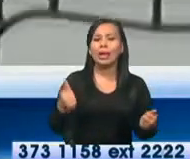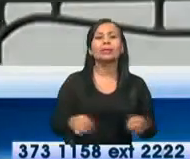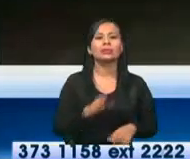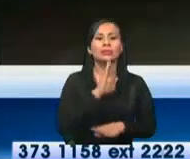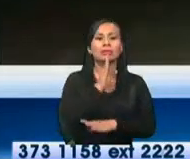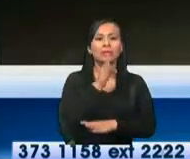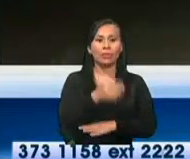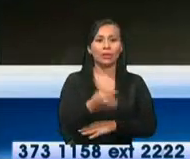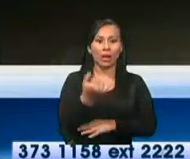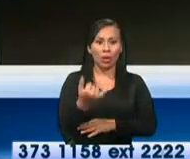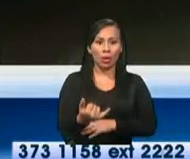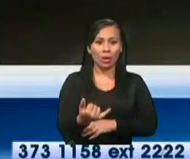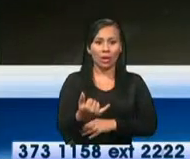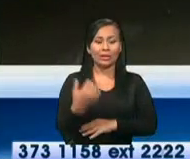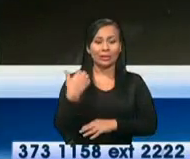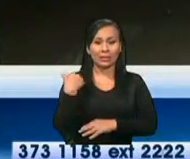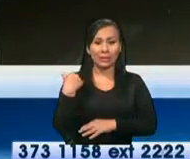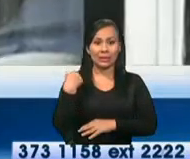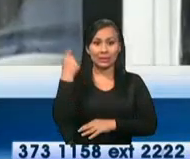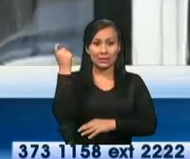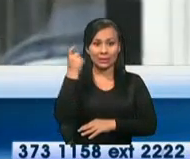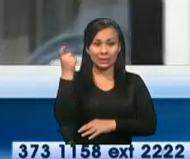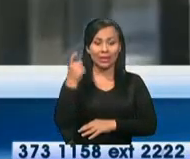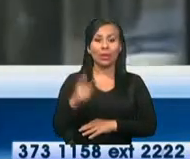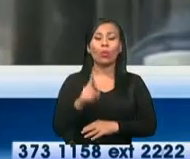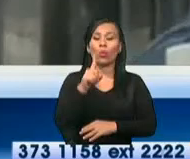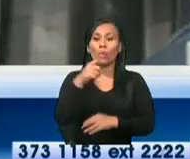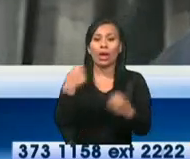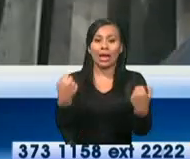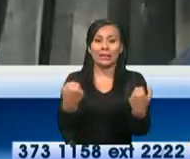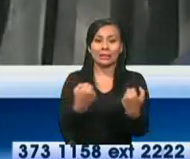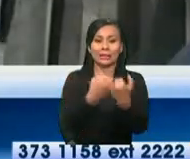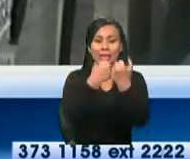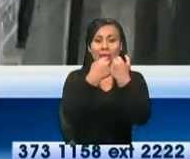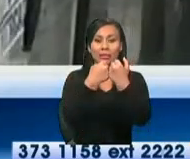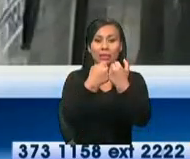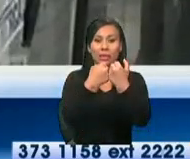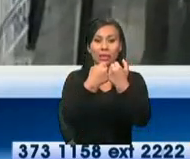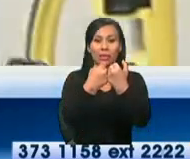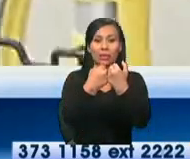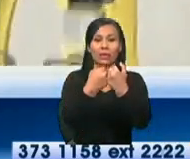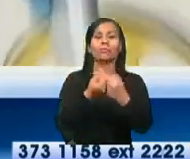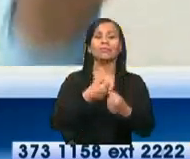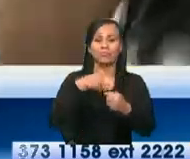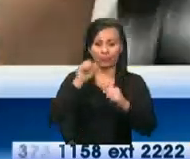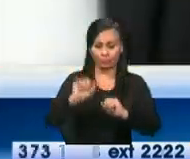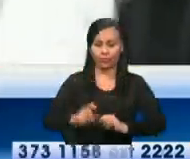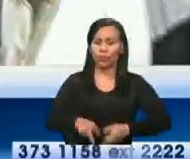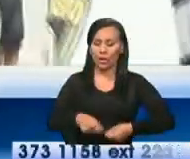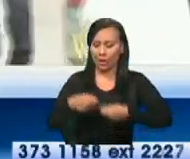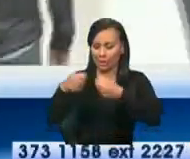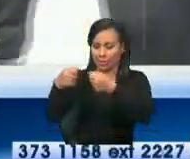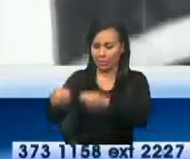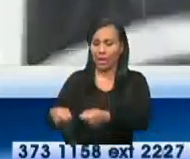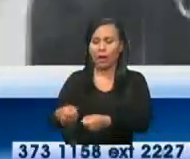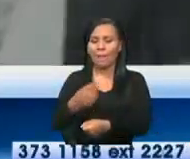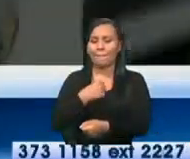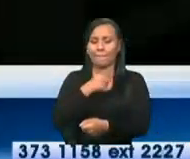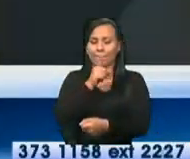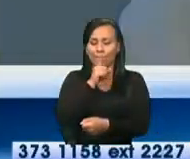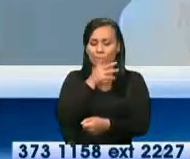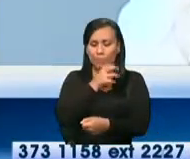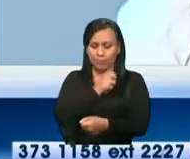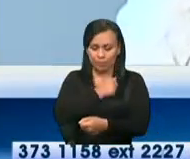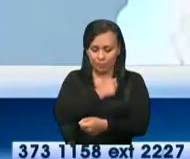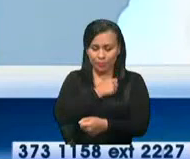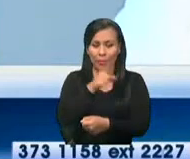Simplemente en el momento que se suscita, como usted bien lo dice, un accidente de tránsito, se activa el sistema. Y si la persona lamentablemente fallece, como